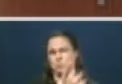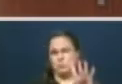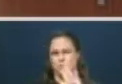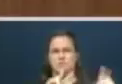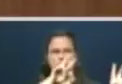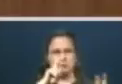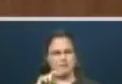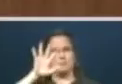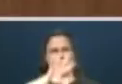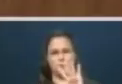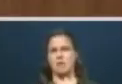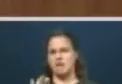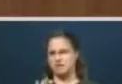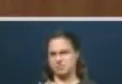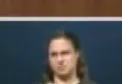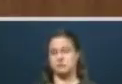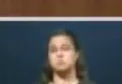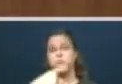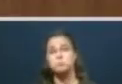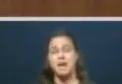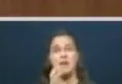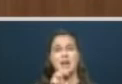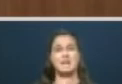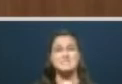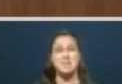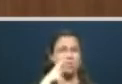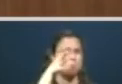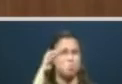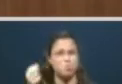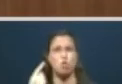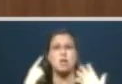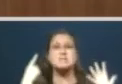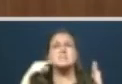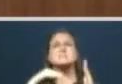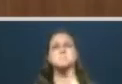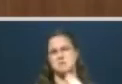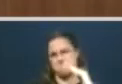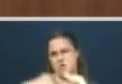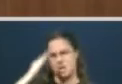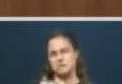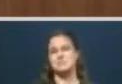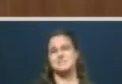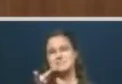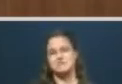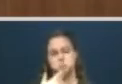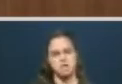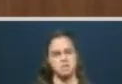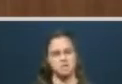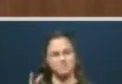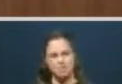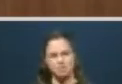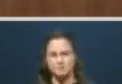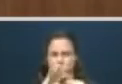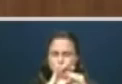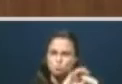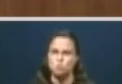cuestiones castilla y león cuenta con más de 6 mil núcleos de población todos somos conscientes de lo importante que es en este tema buscar el mayor